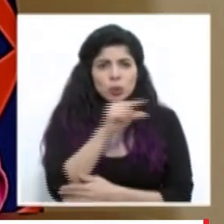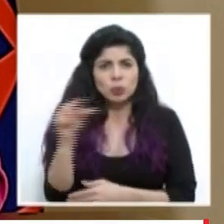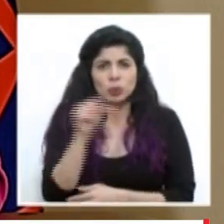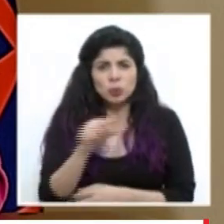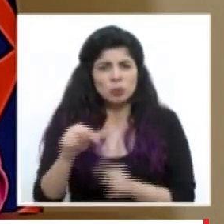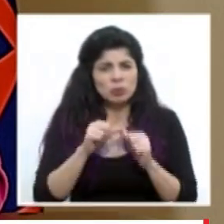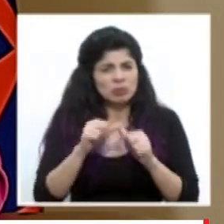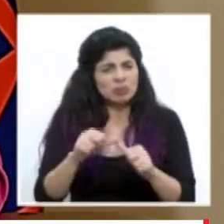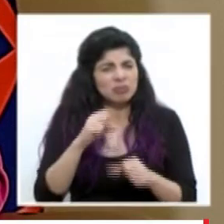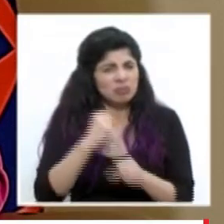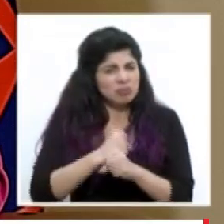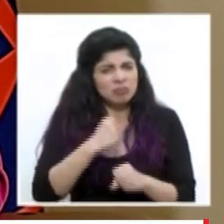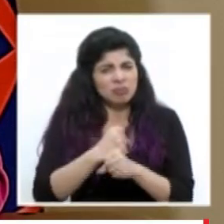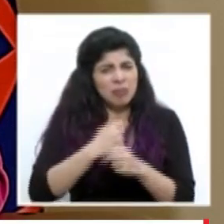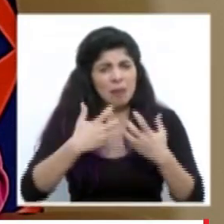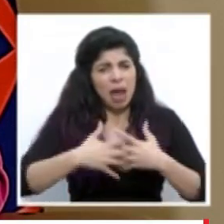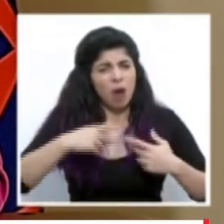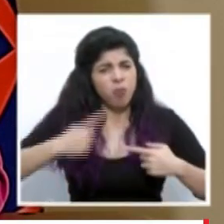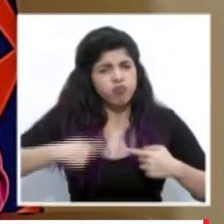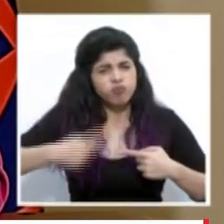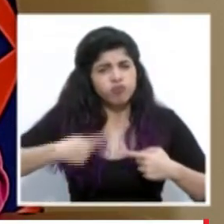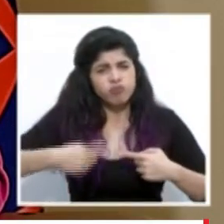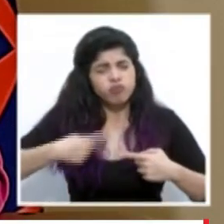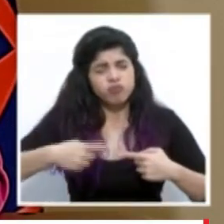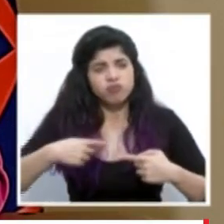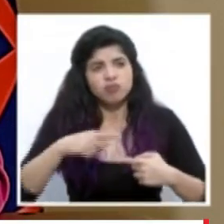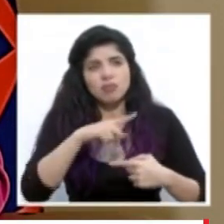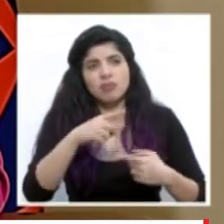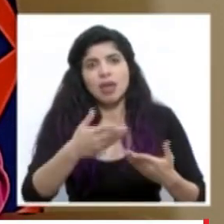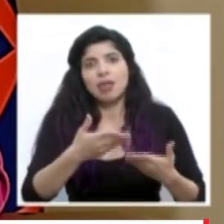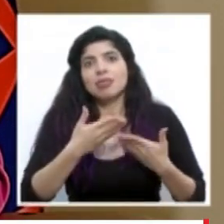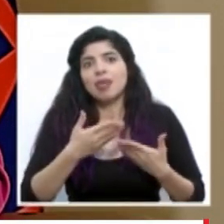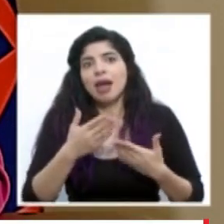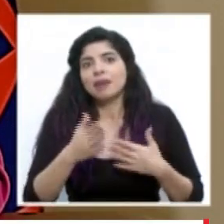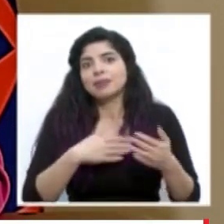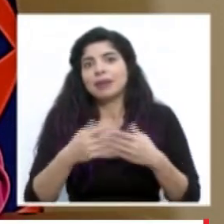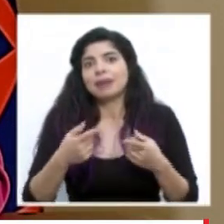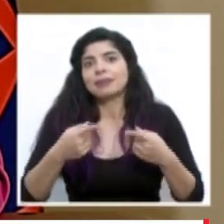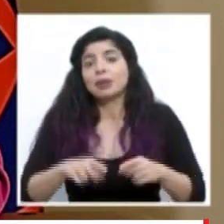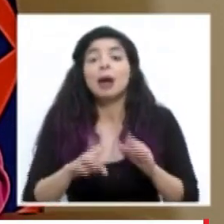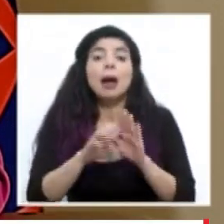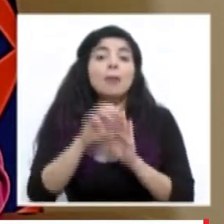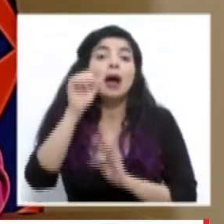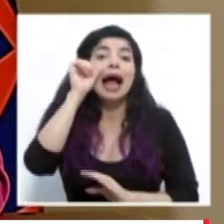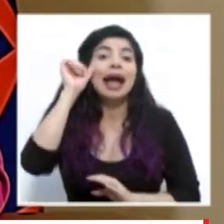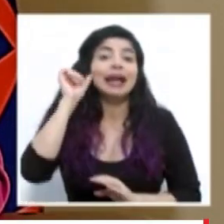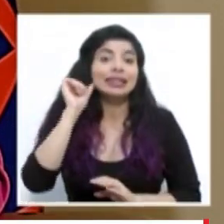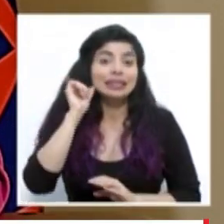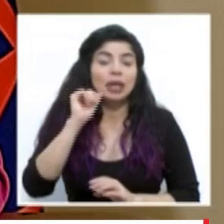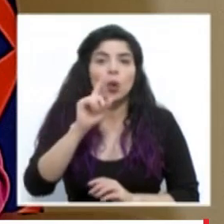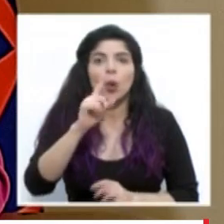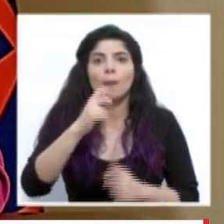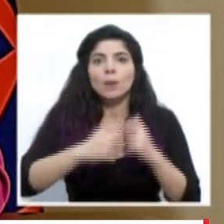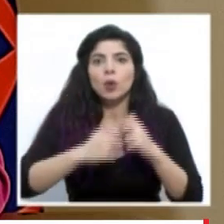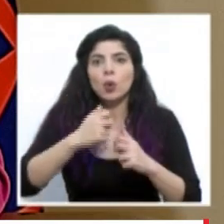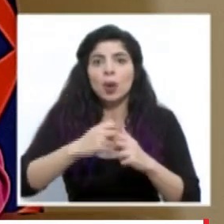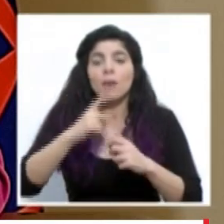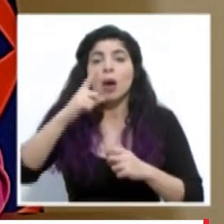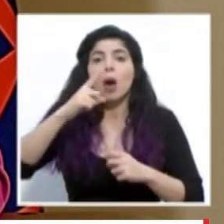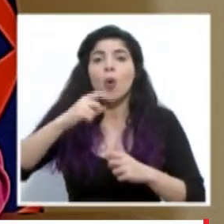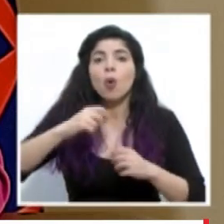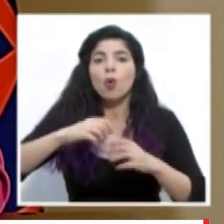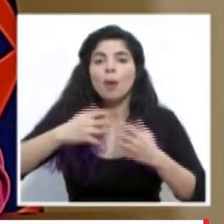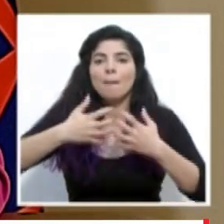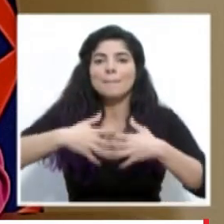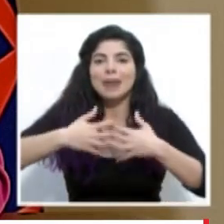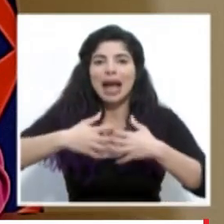semana. Y realmente esto hace que cualquier cosa pueda pasar. Ayer, por ejemplo, tuvimos un problema con un brazo